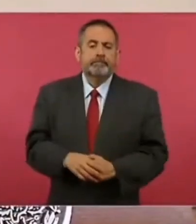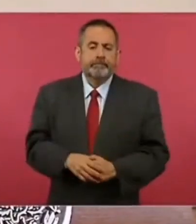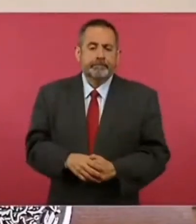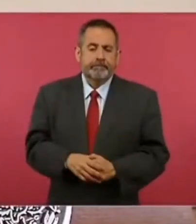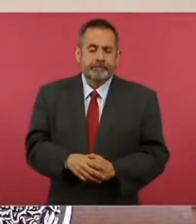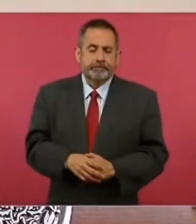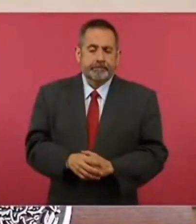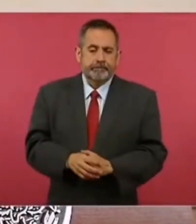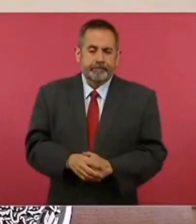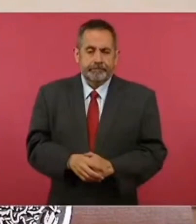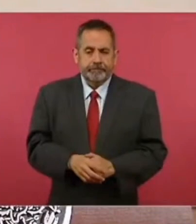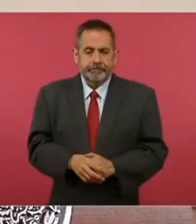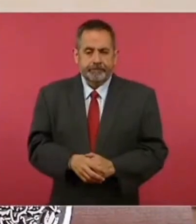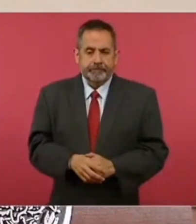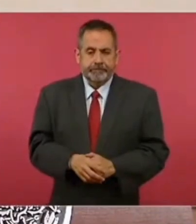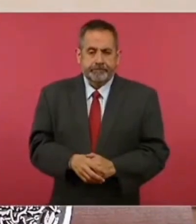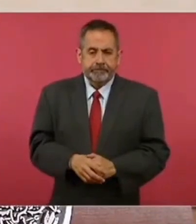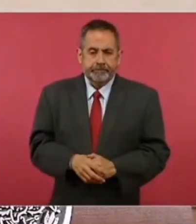Gracias.